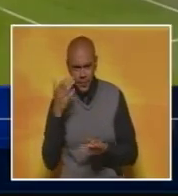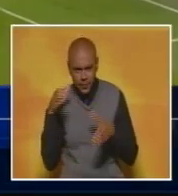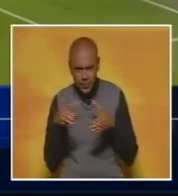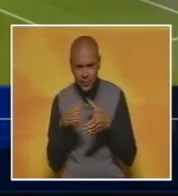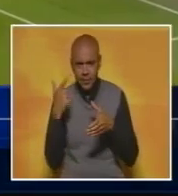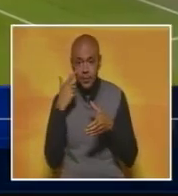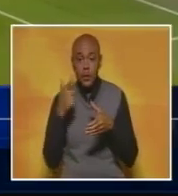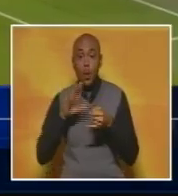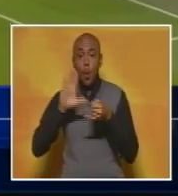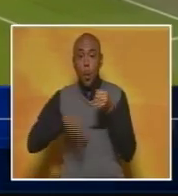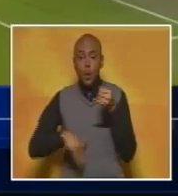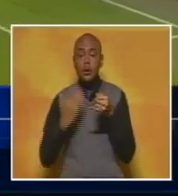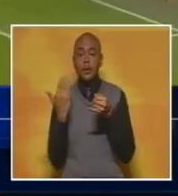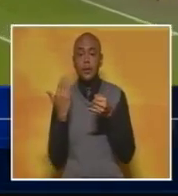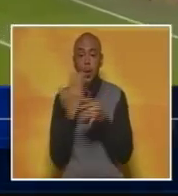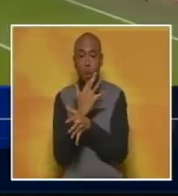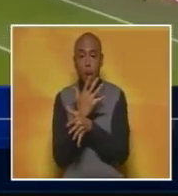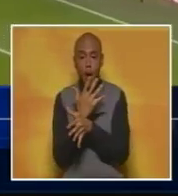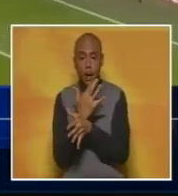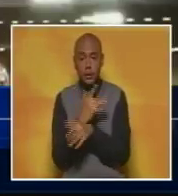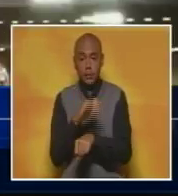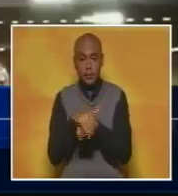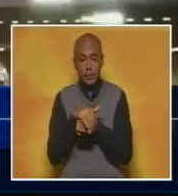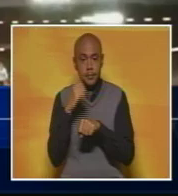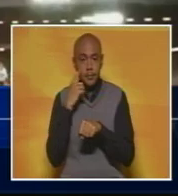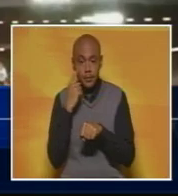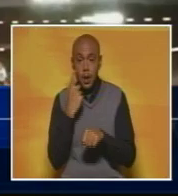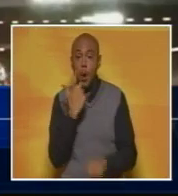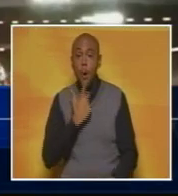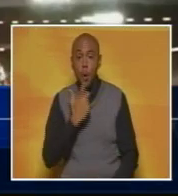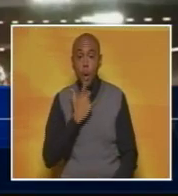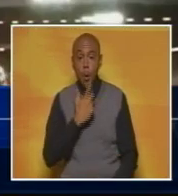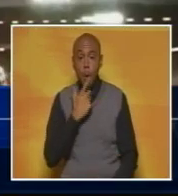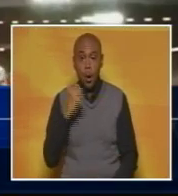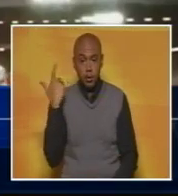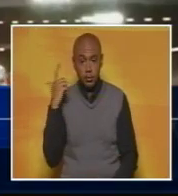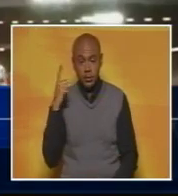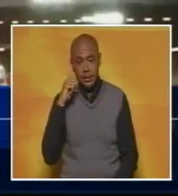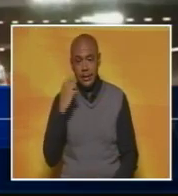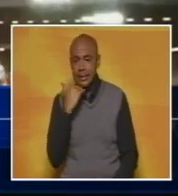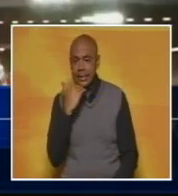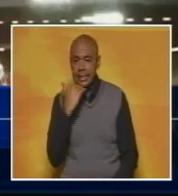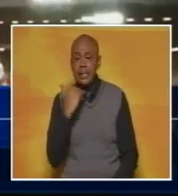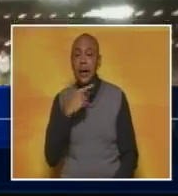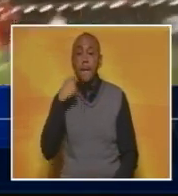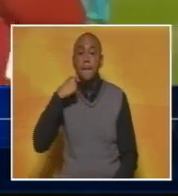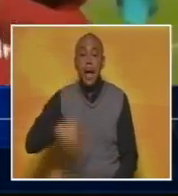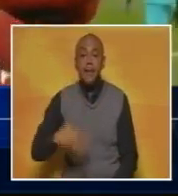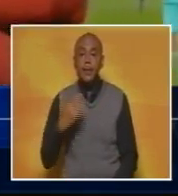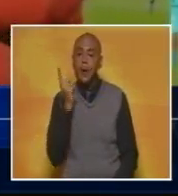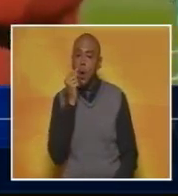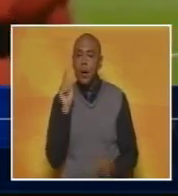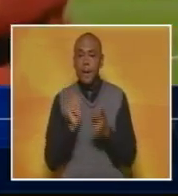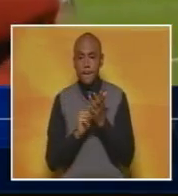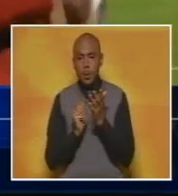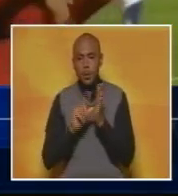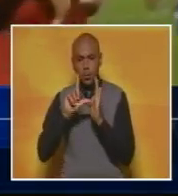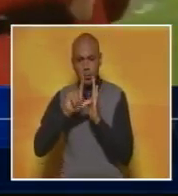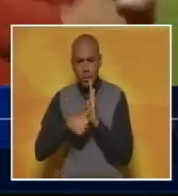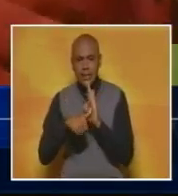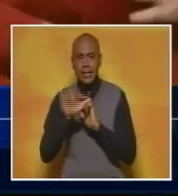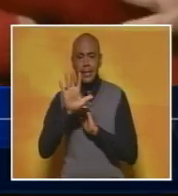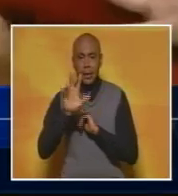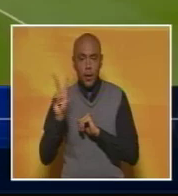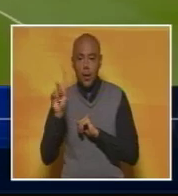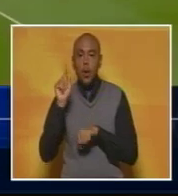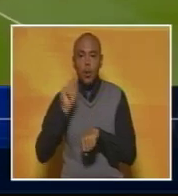final de la Champions League. Los Reds empezaron perdiendo con un tempranero gol de Harry Kane, pero gracias a goles de Jordan Henderson al 52